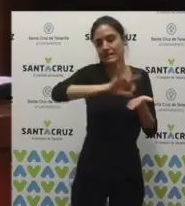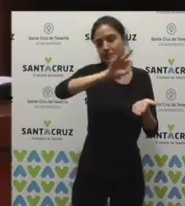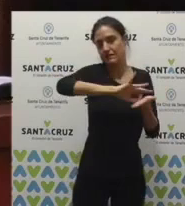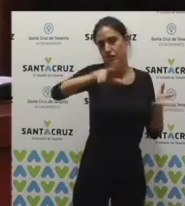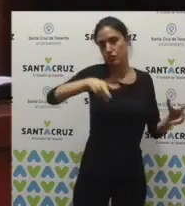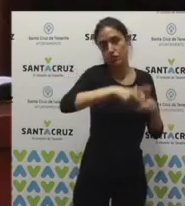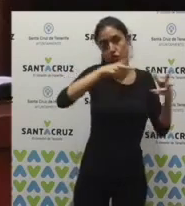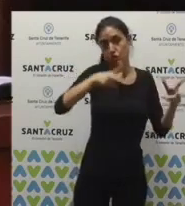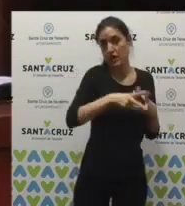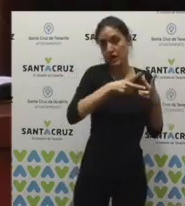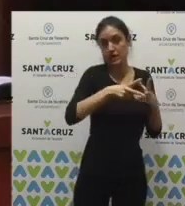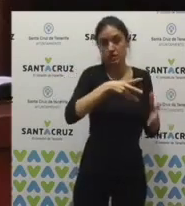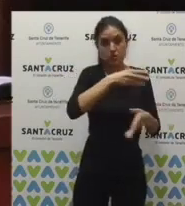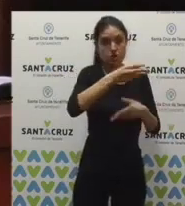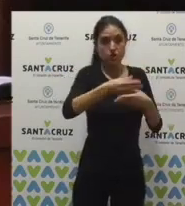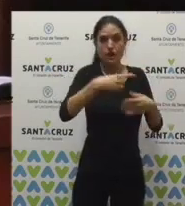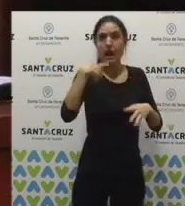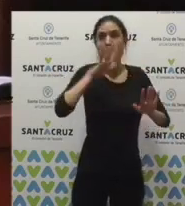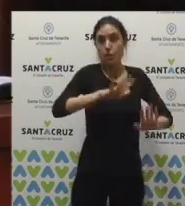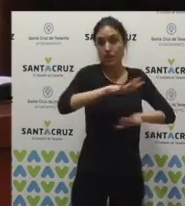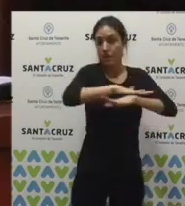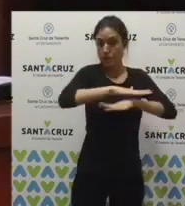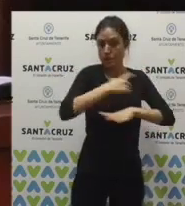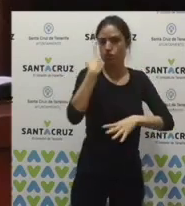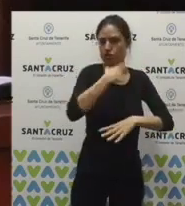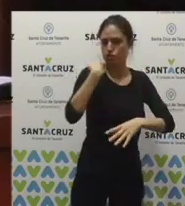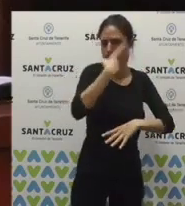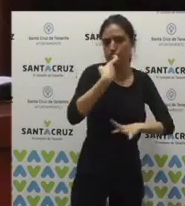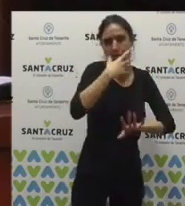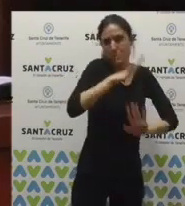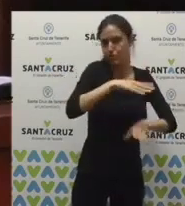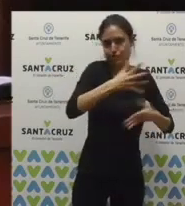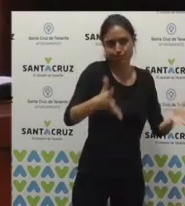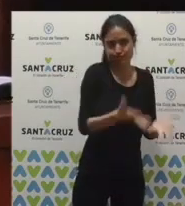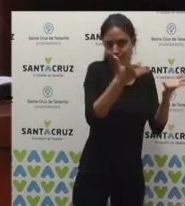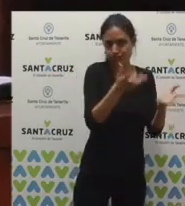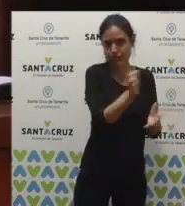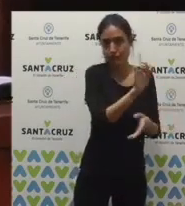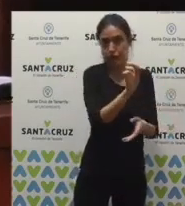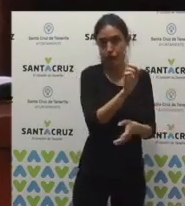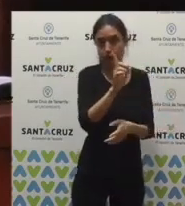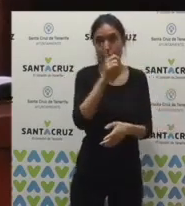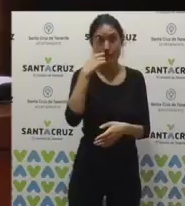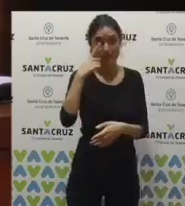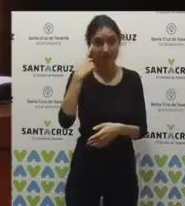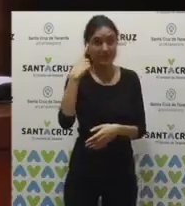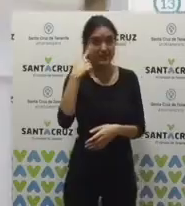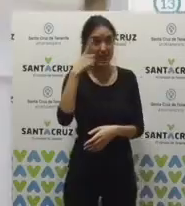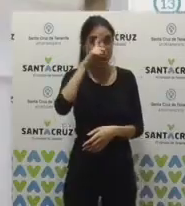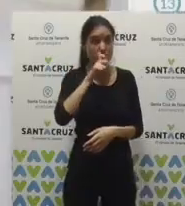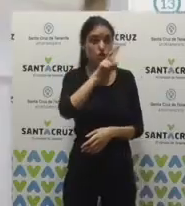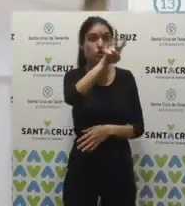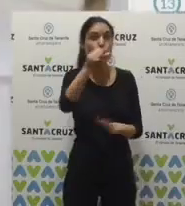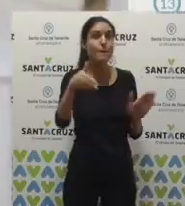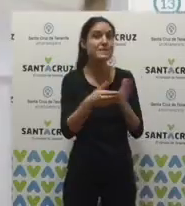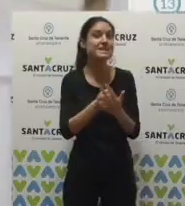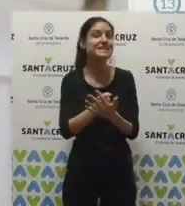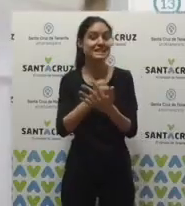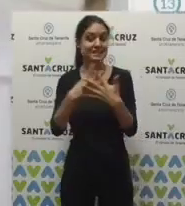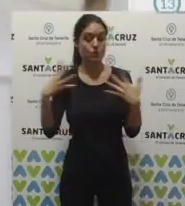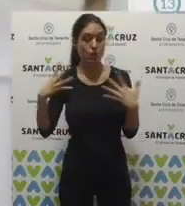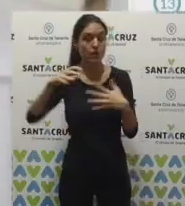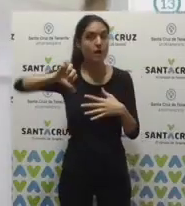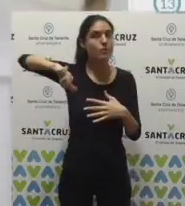gobierno usted en la ley era de 1987 y se aprobó en el 2019 pero le digo que no se